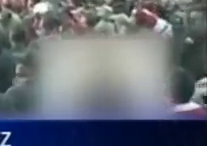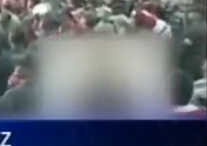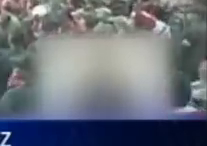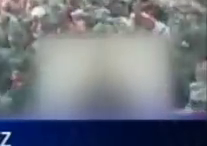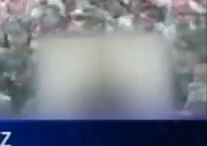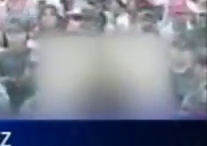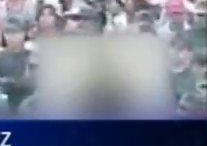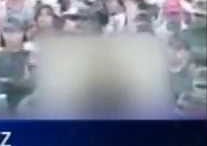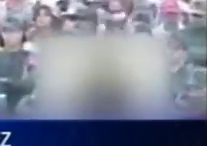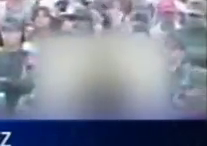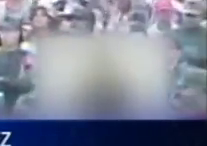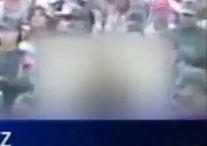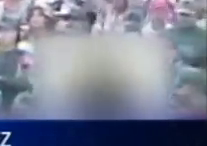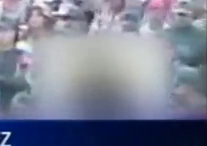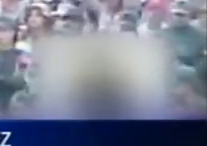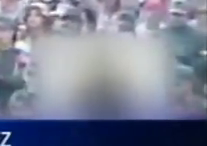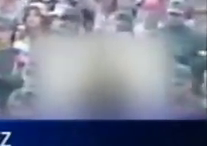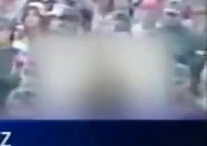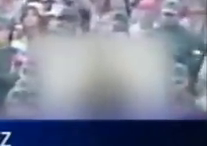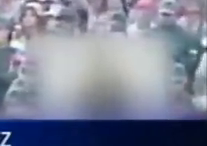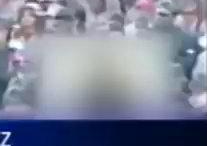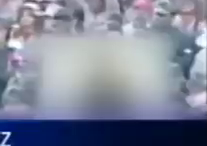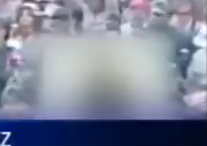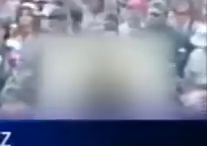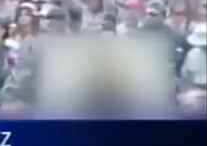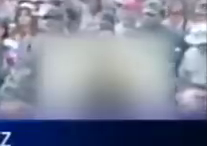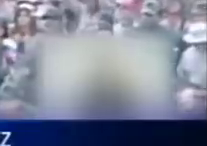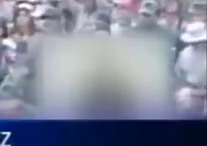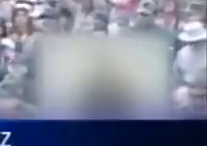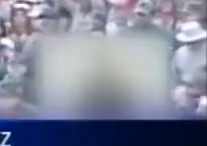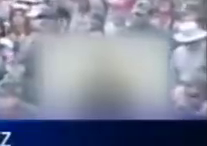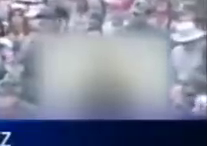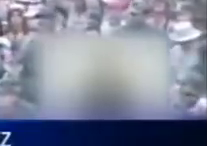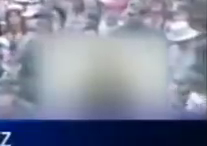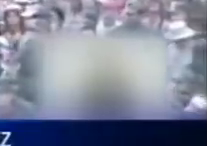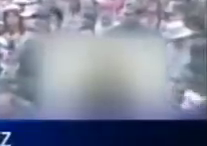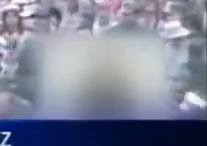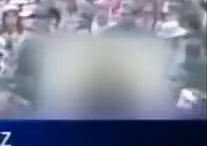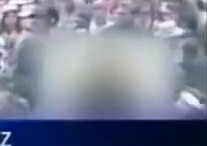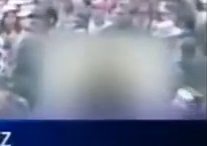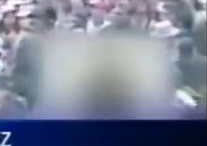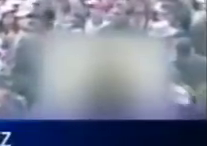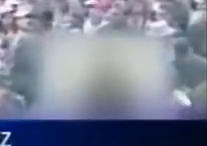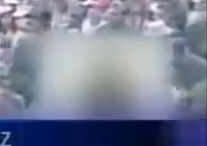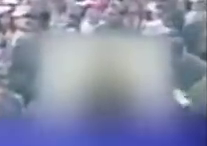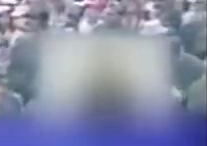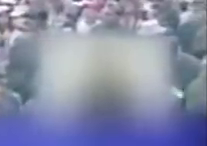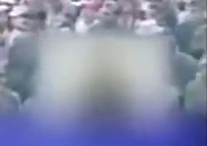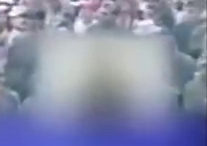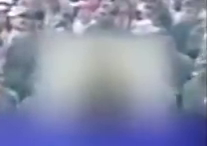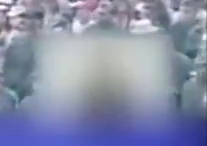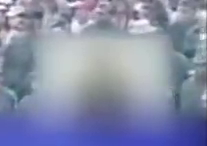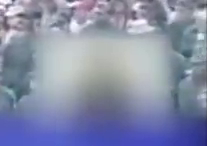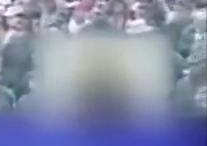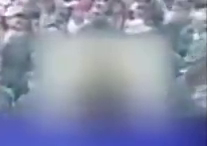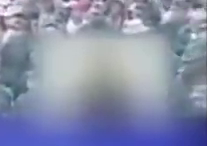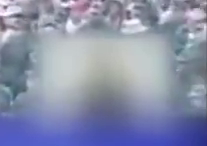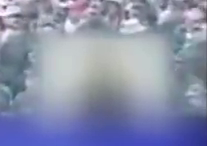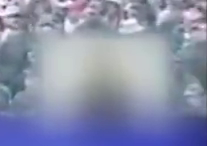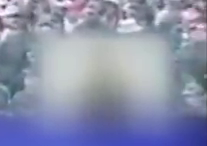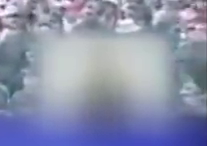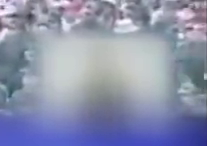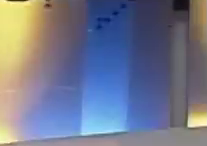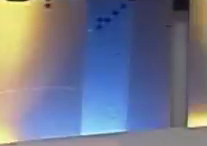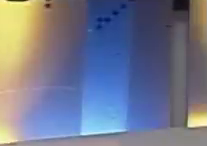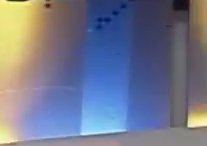hermanas de la milicia que completan el concepto doctrinario de la defensa integral de la nación.